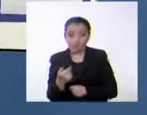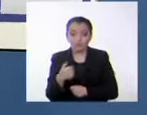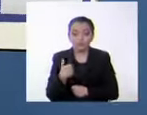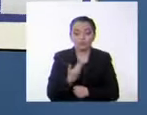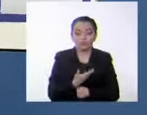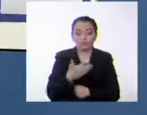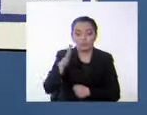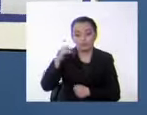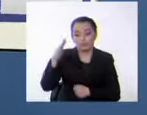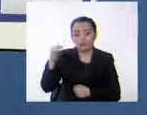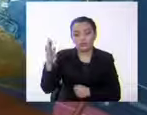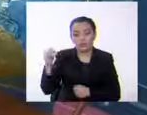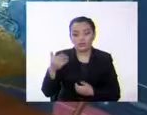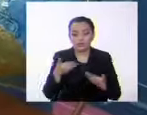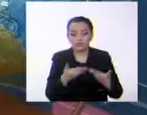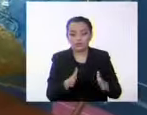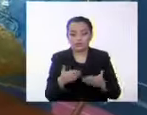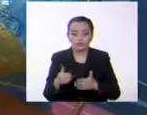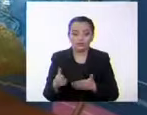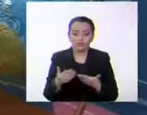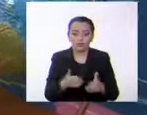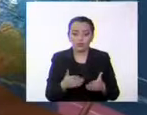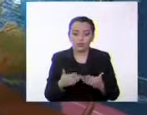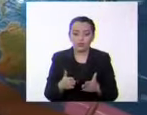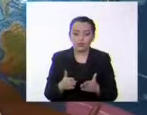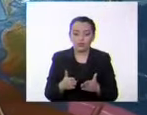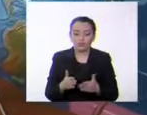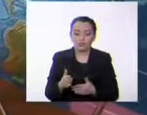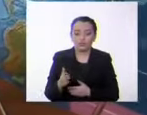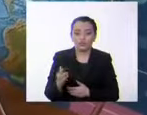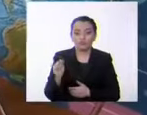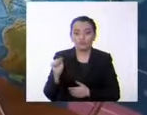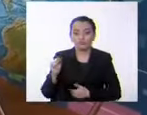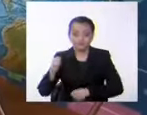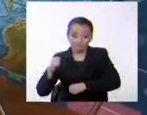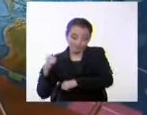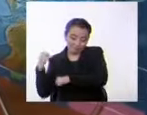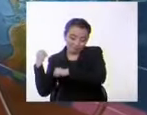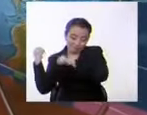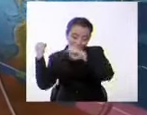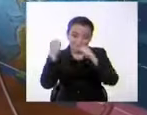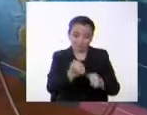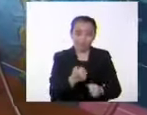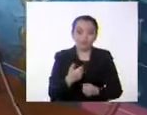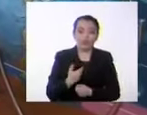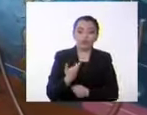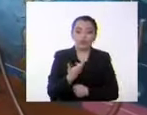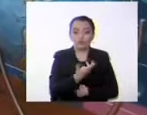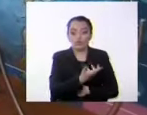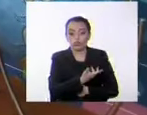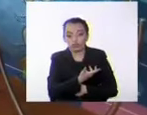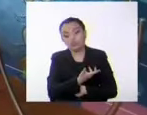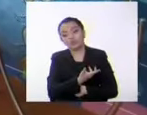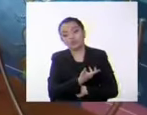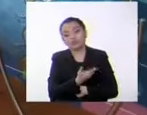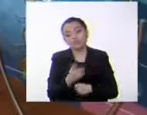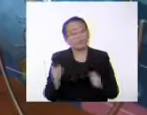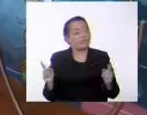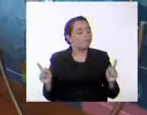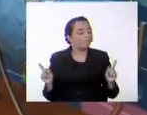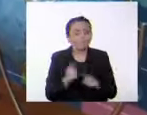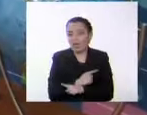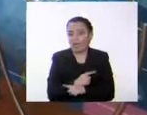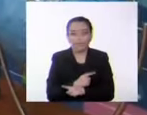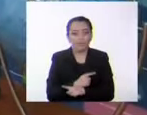través de los diferentes asentamientos, fuimos colonizados y es así como nosotros pues cambió por